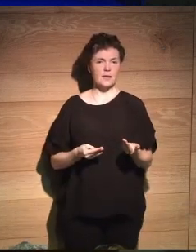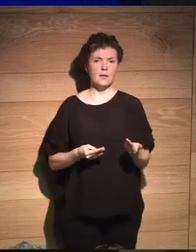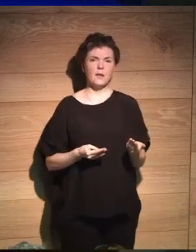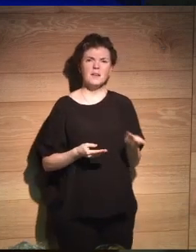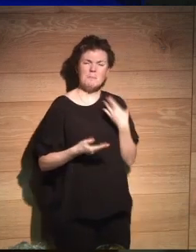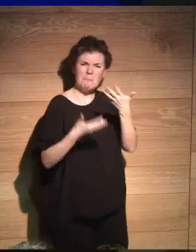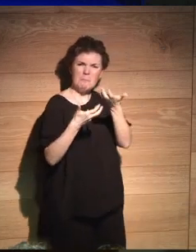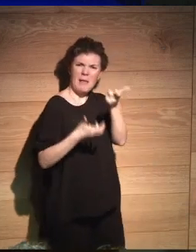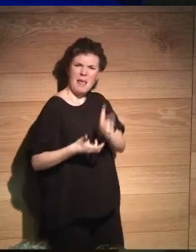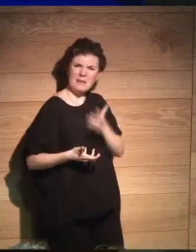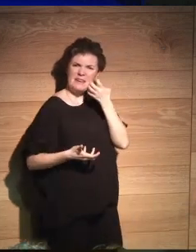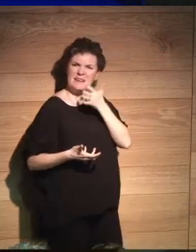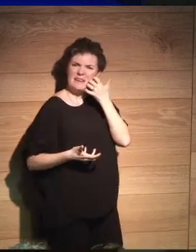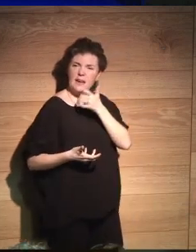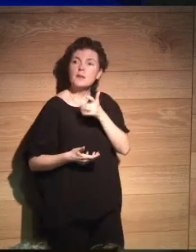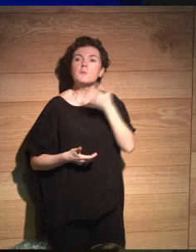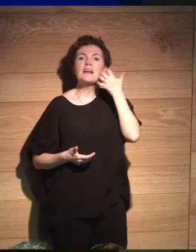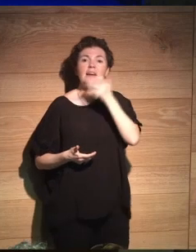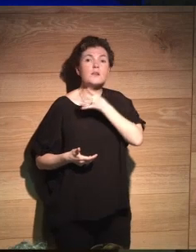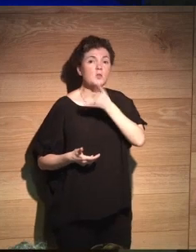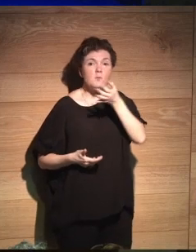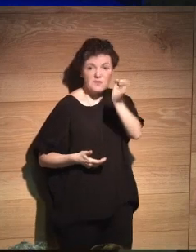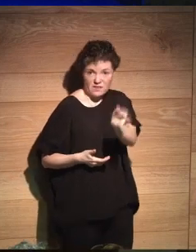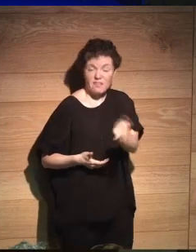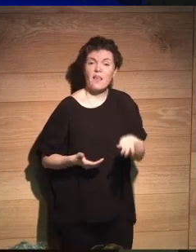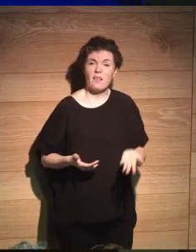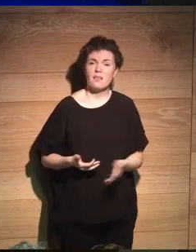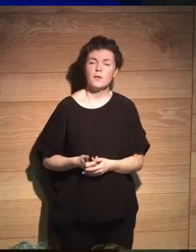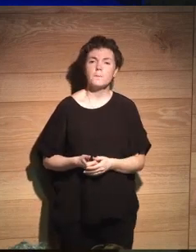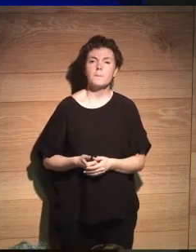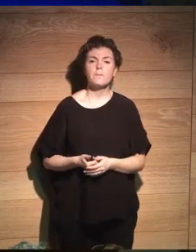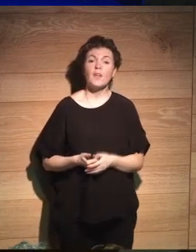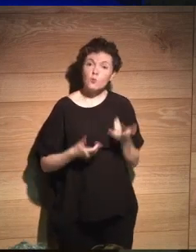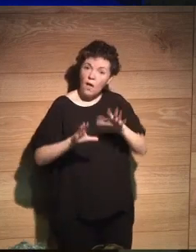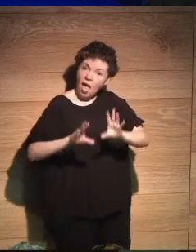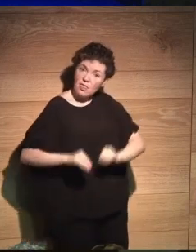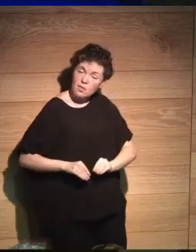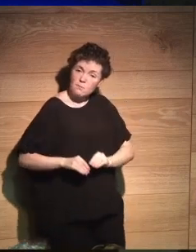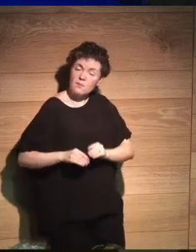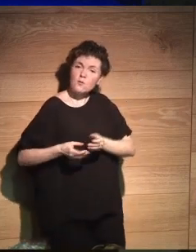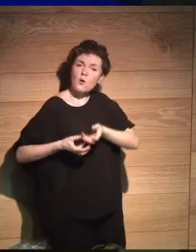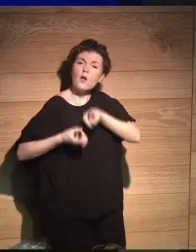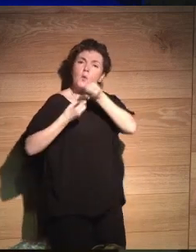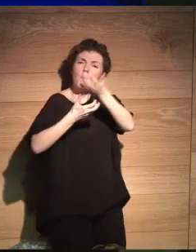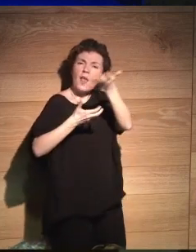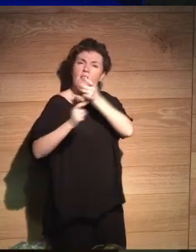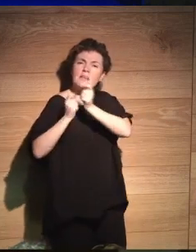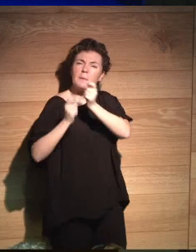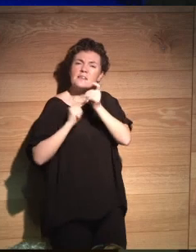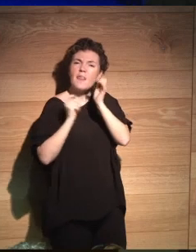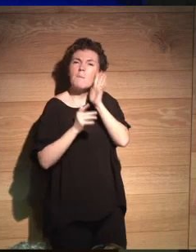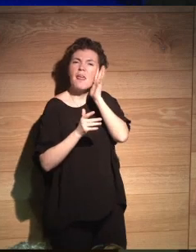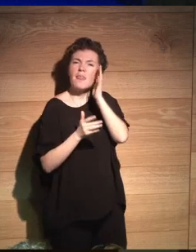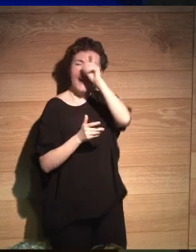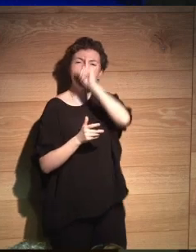raras? Pensó, y aún más raras porque son ciertas. Permites comunicados de prensa que dan una mala